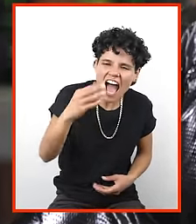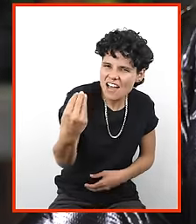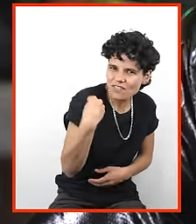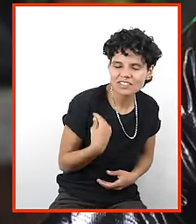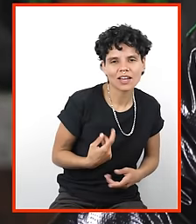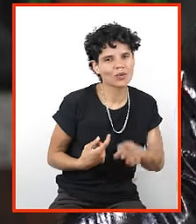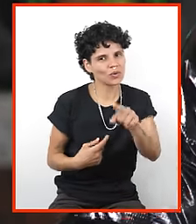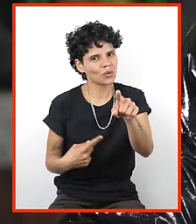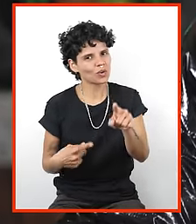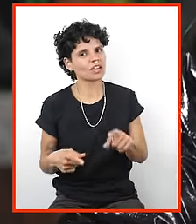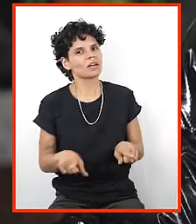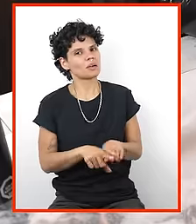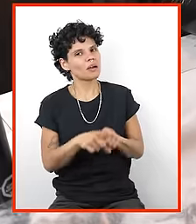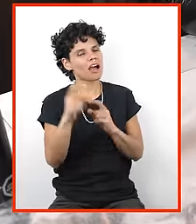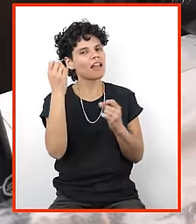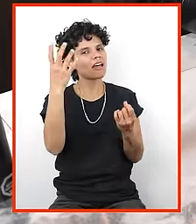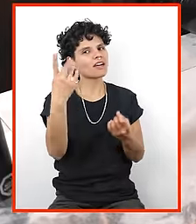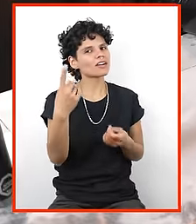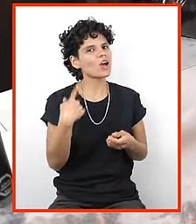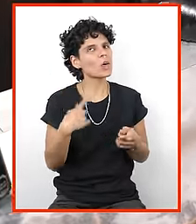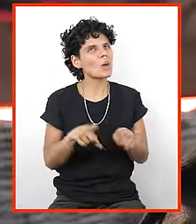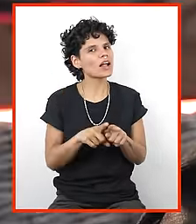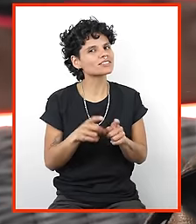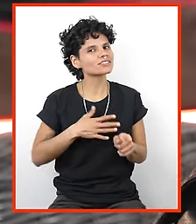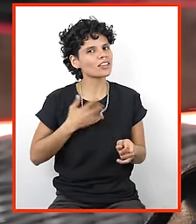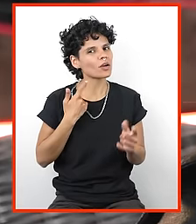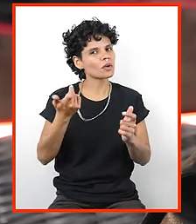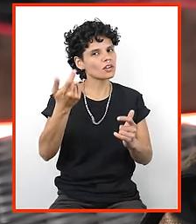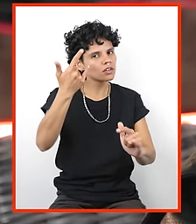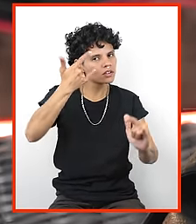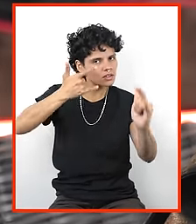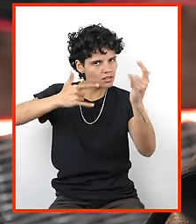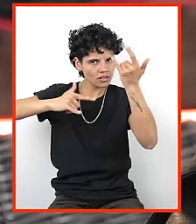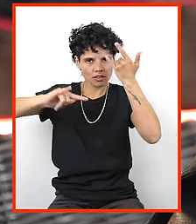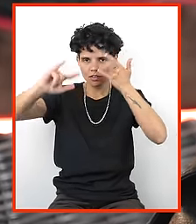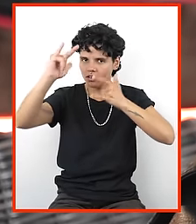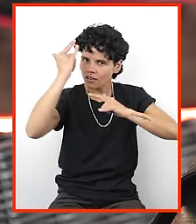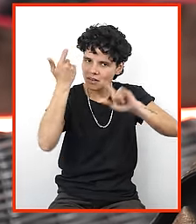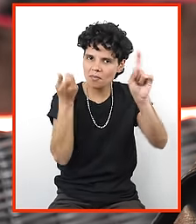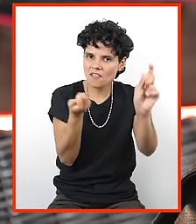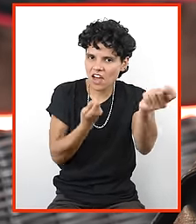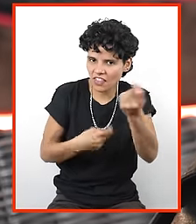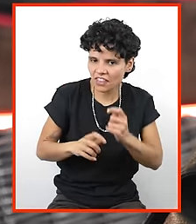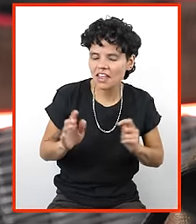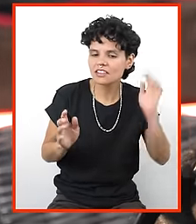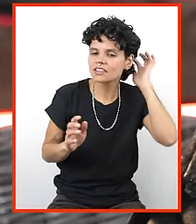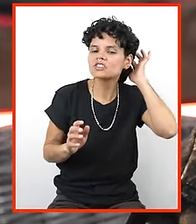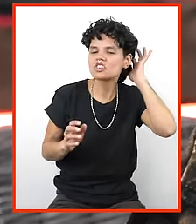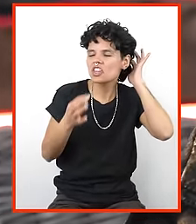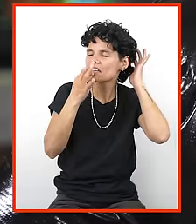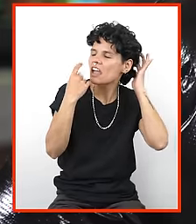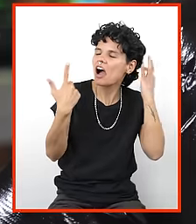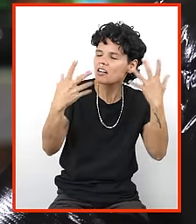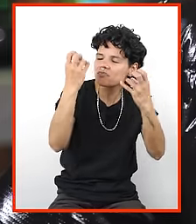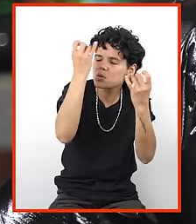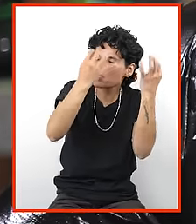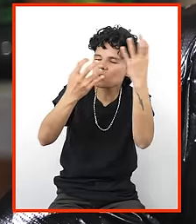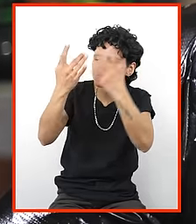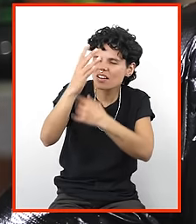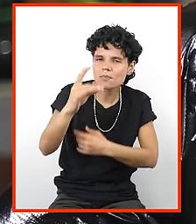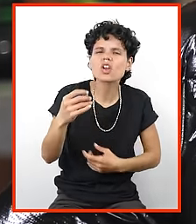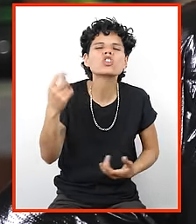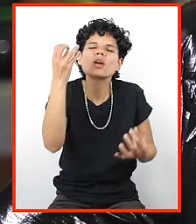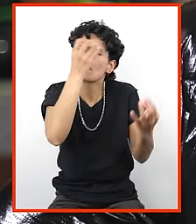Es una gran vendedora de visiones, porque de verdad. Entonces estaba y dije, puta, esto es weón. ¿Pero la visión